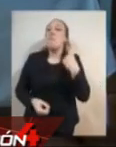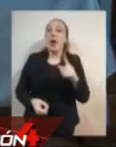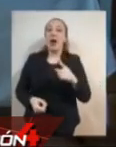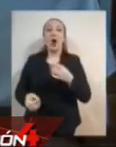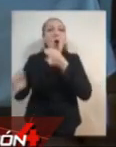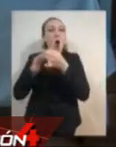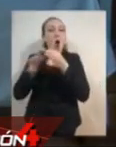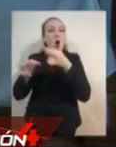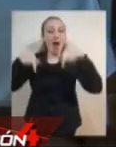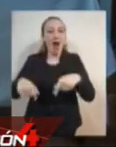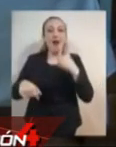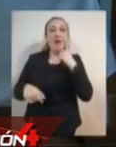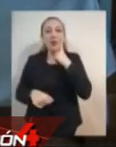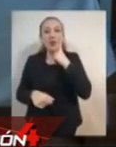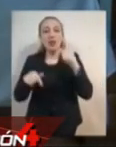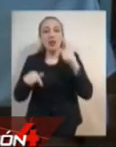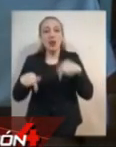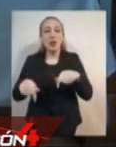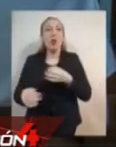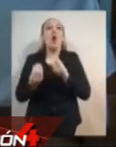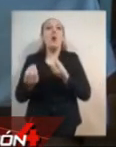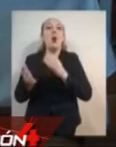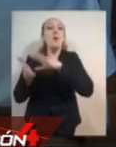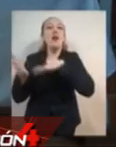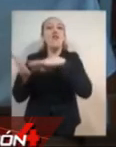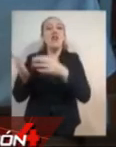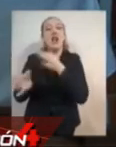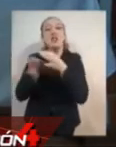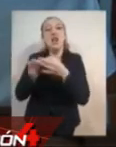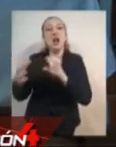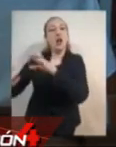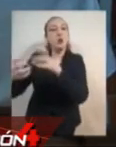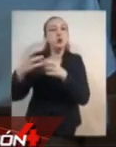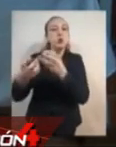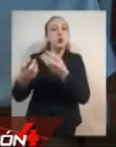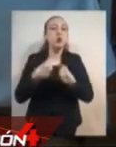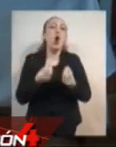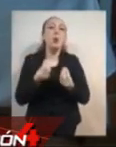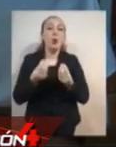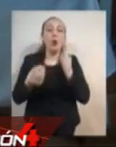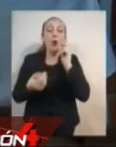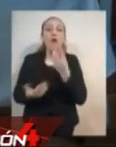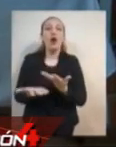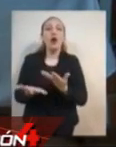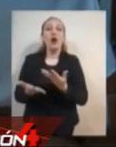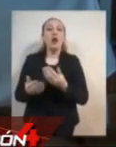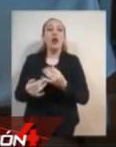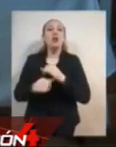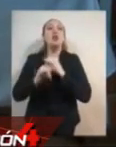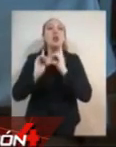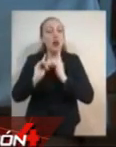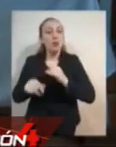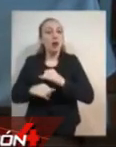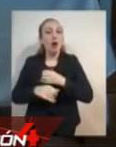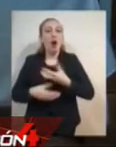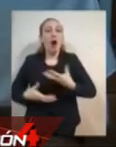los municipios para el traslado de los niños y los jóvenes, así que estamos viendo esto, y por otro lado, la distribución de alimentos a